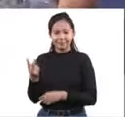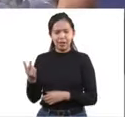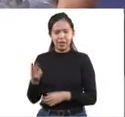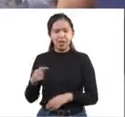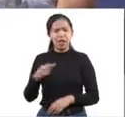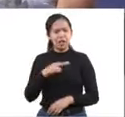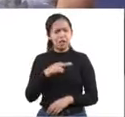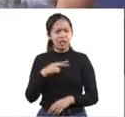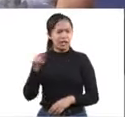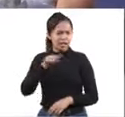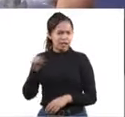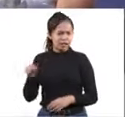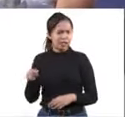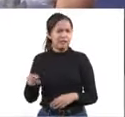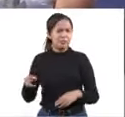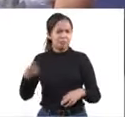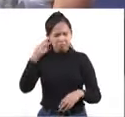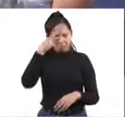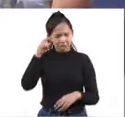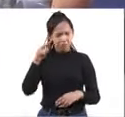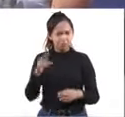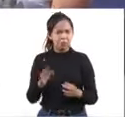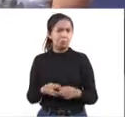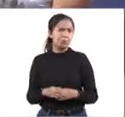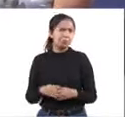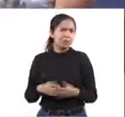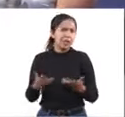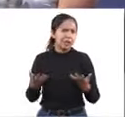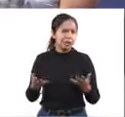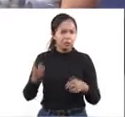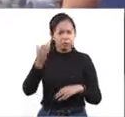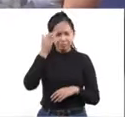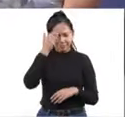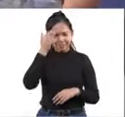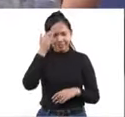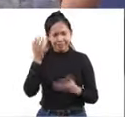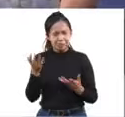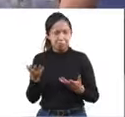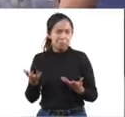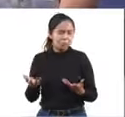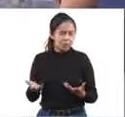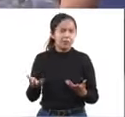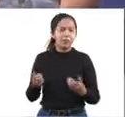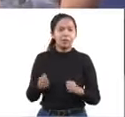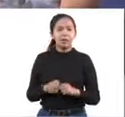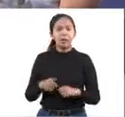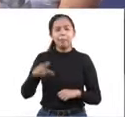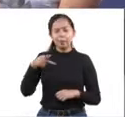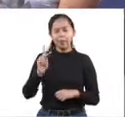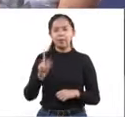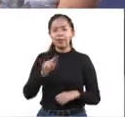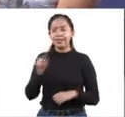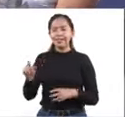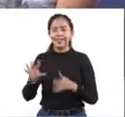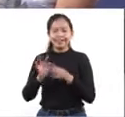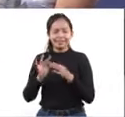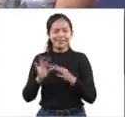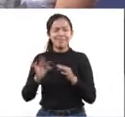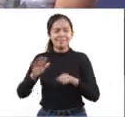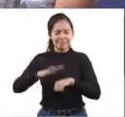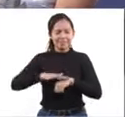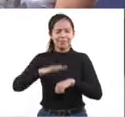que pueden ellas articular lo que representa esa gran oportunidad que tenemos de darle